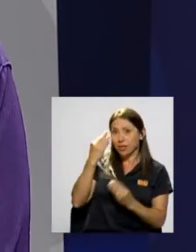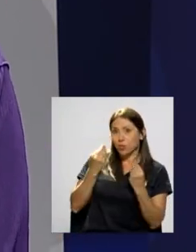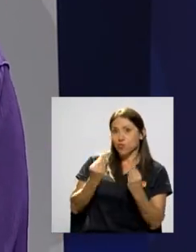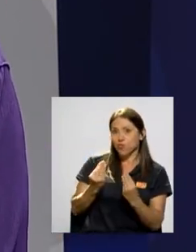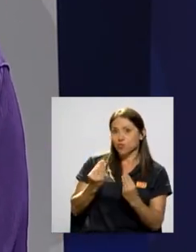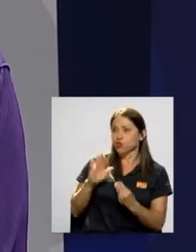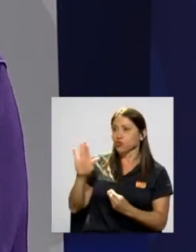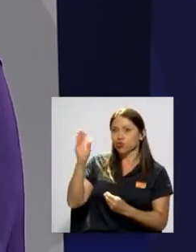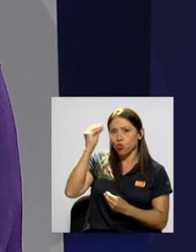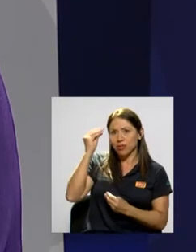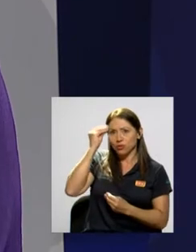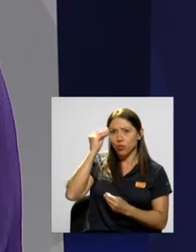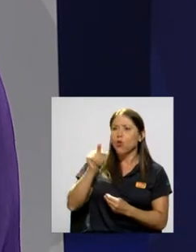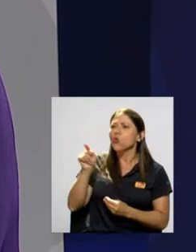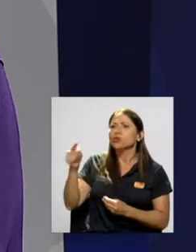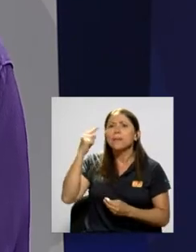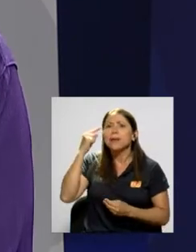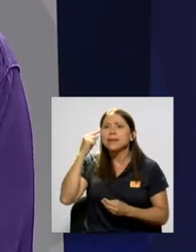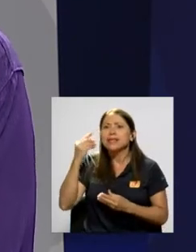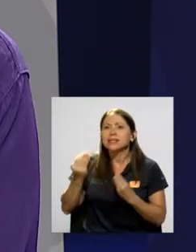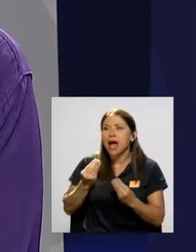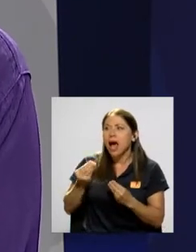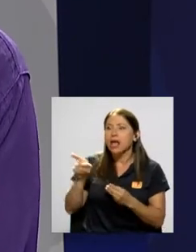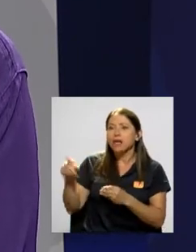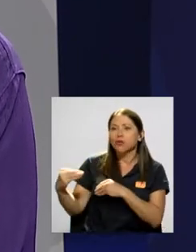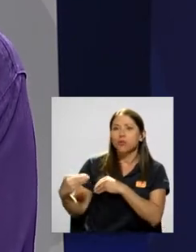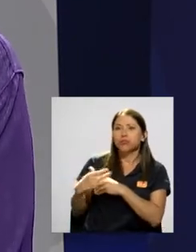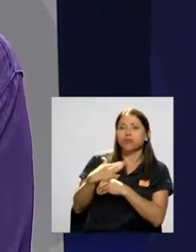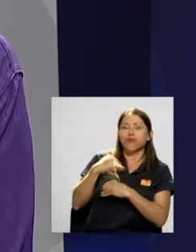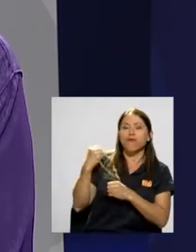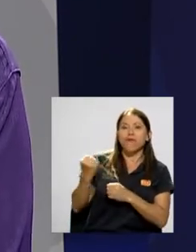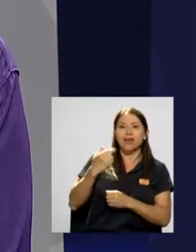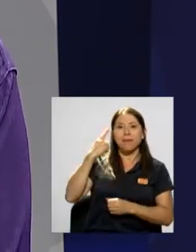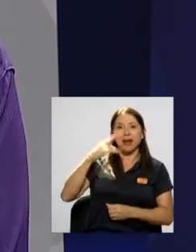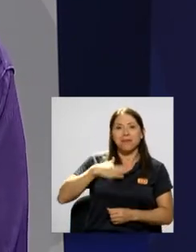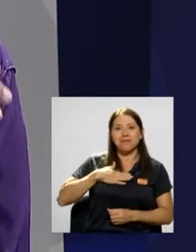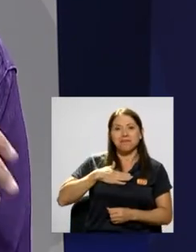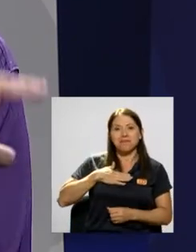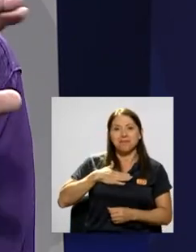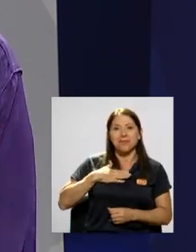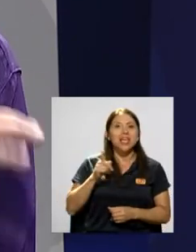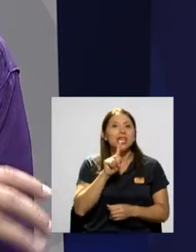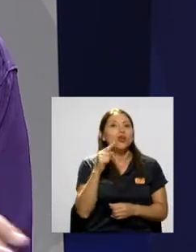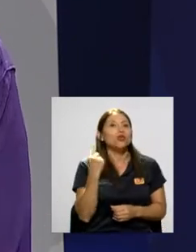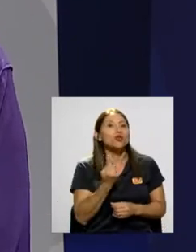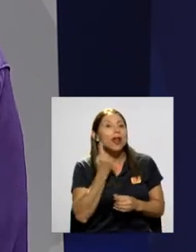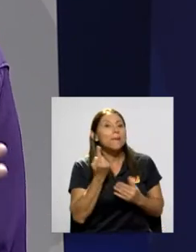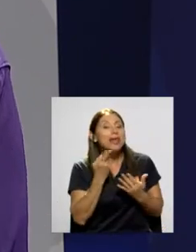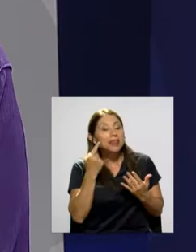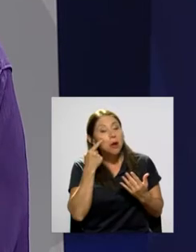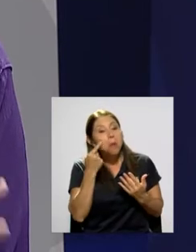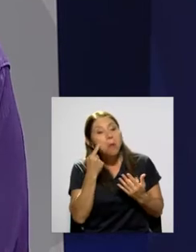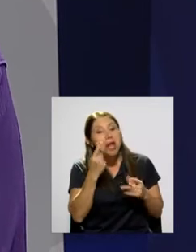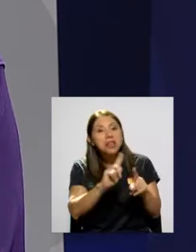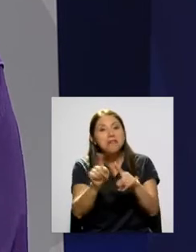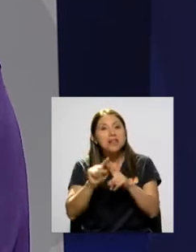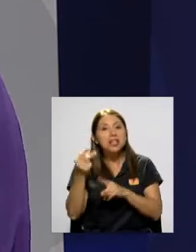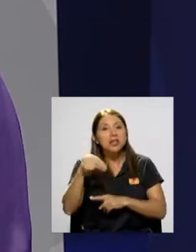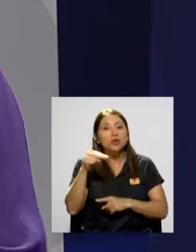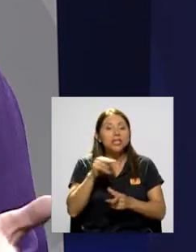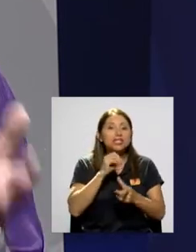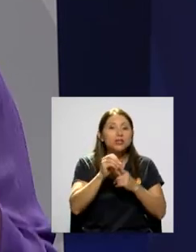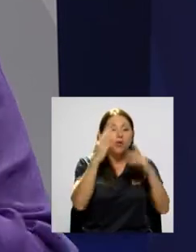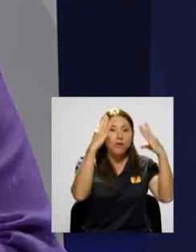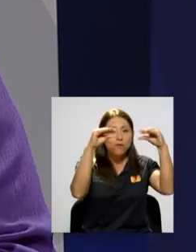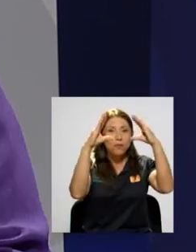¿qué piensa usted sobre tal o cual candidato tiene una influencia más fuerte para mí que nada más una línea específica de corriente de noticias o de información? Yo